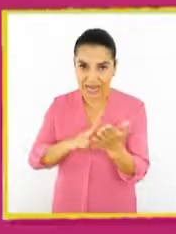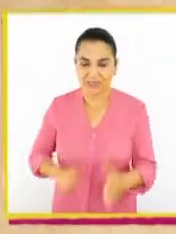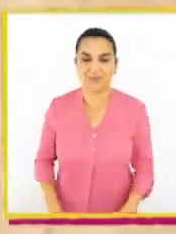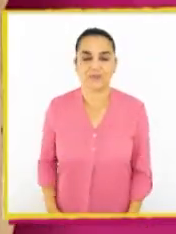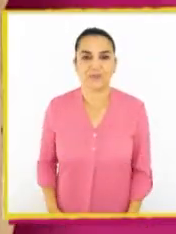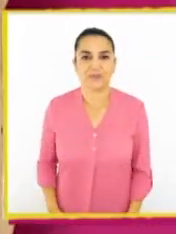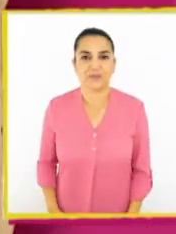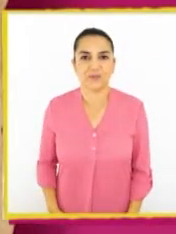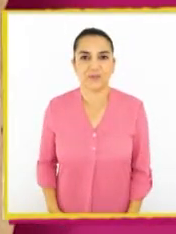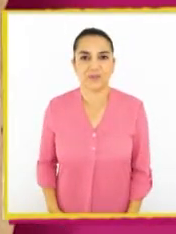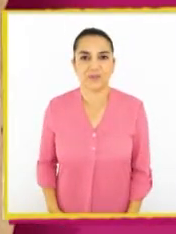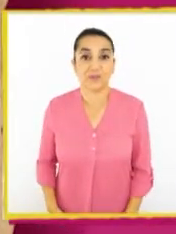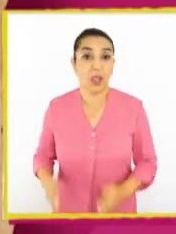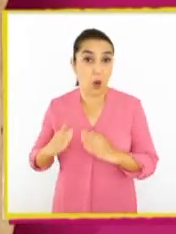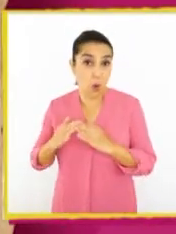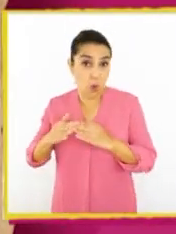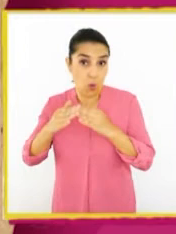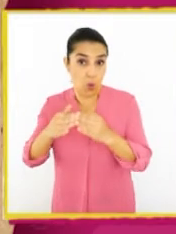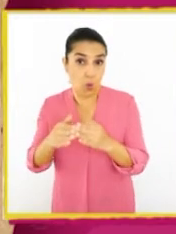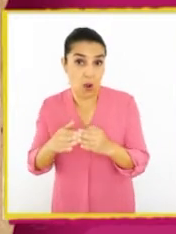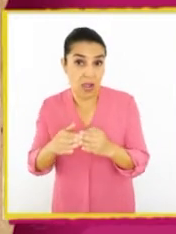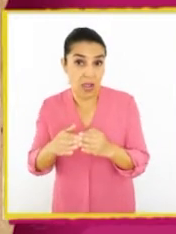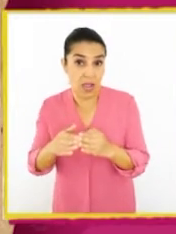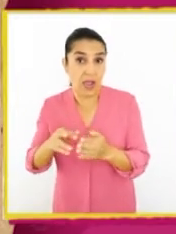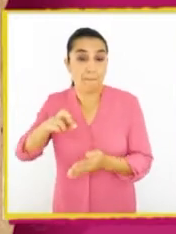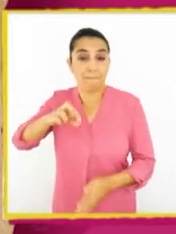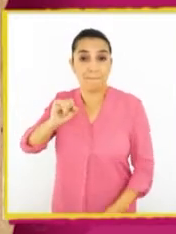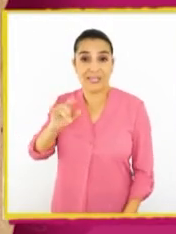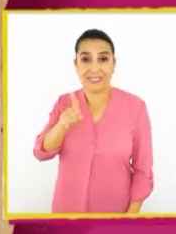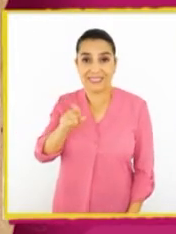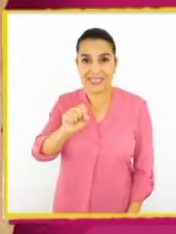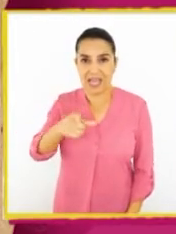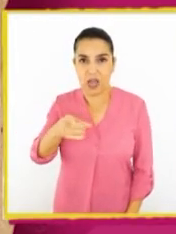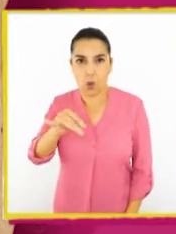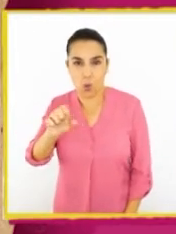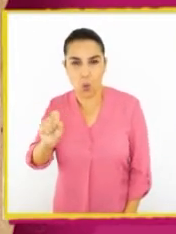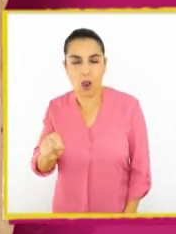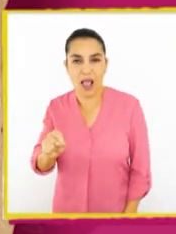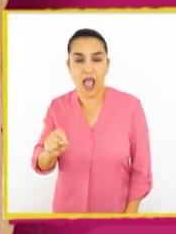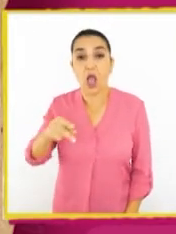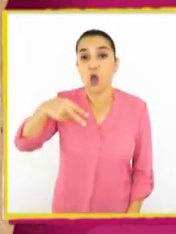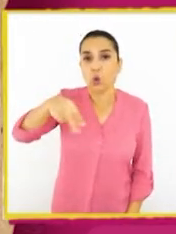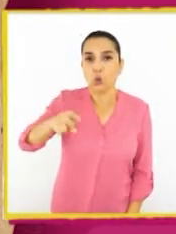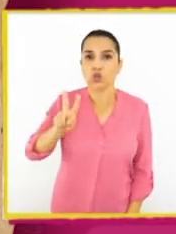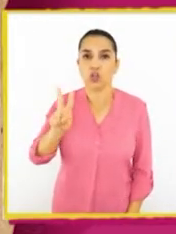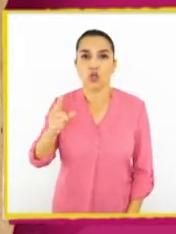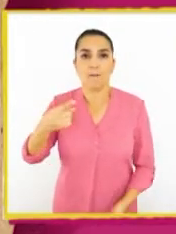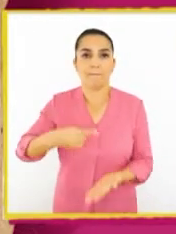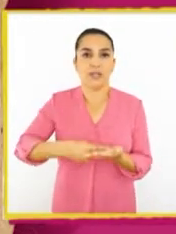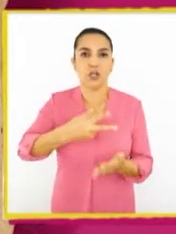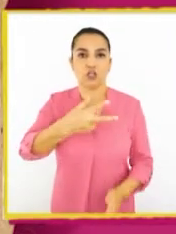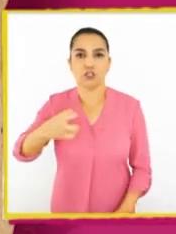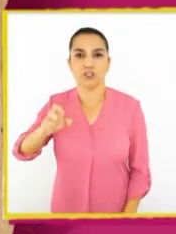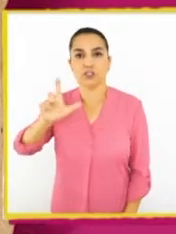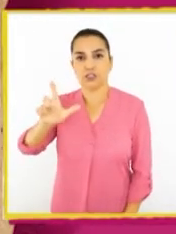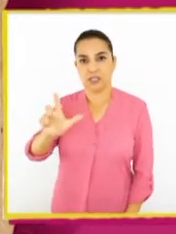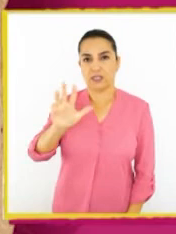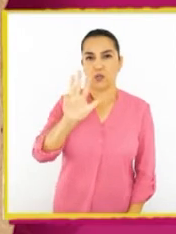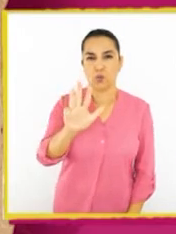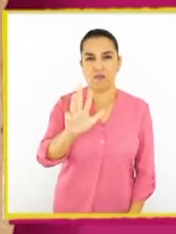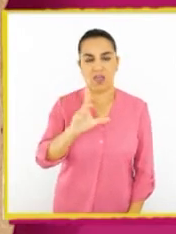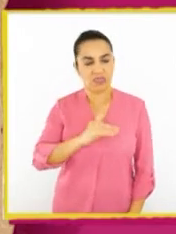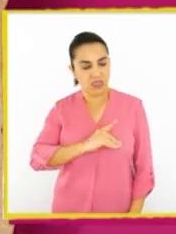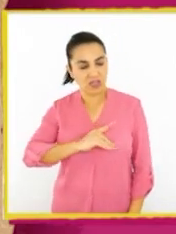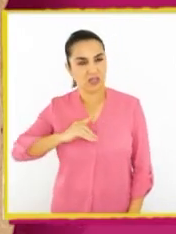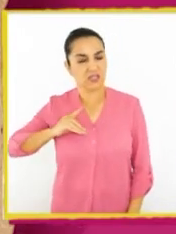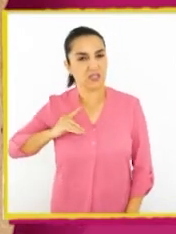dice. Monitor Huáscar, Pisagua, junio 2 de 1879.